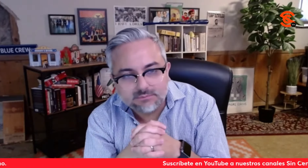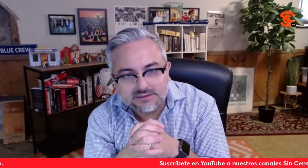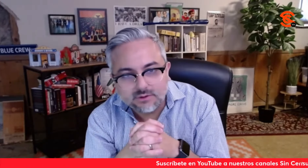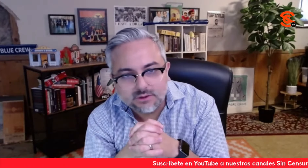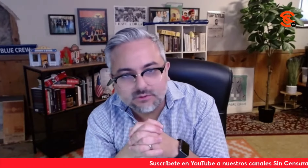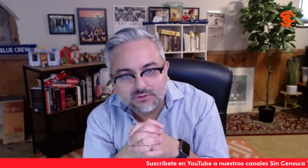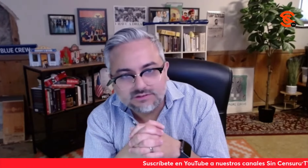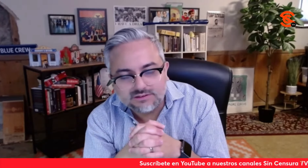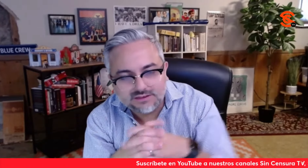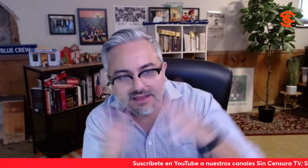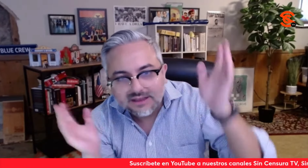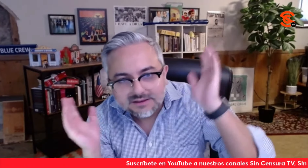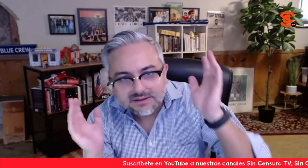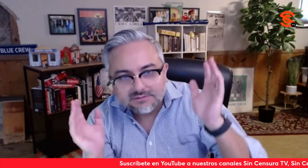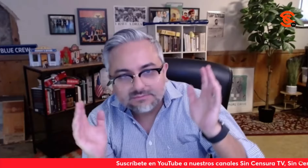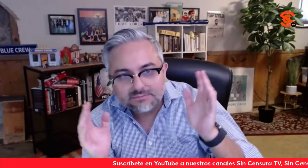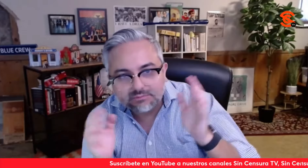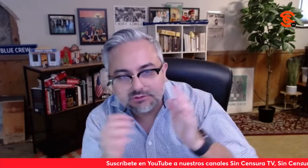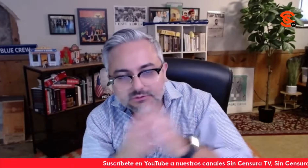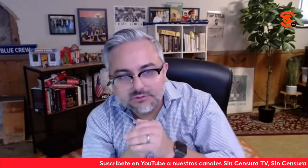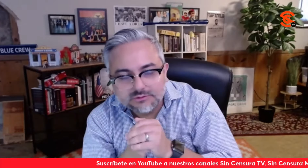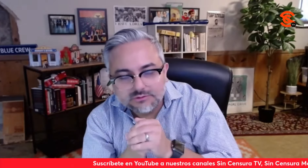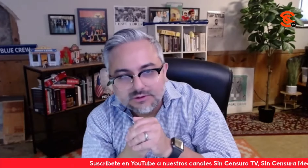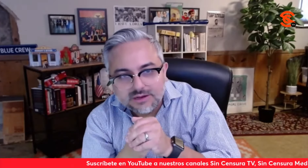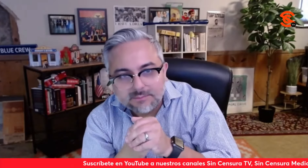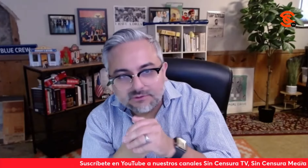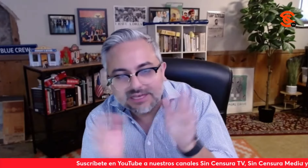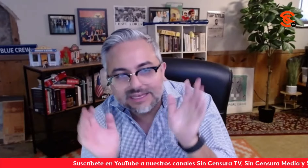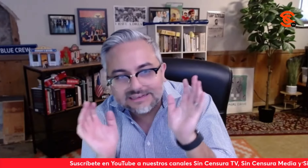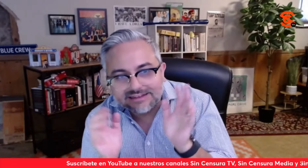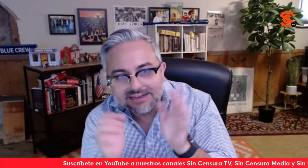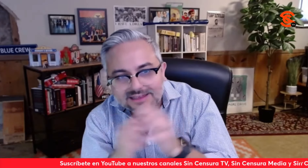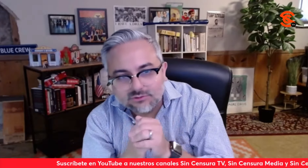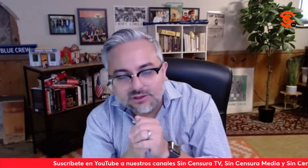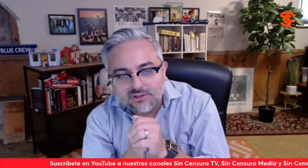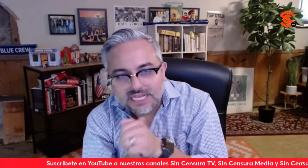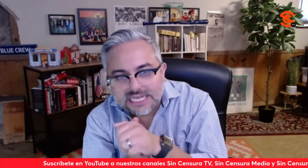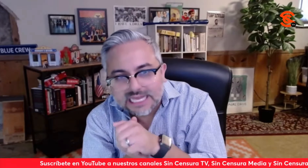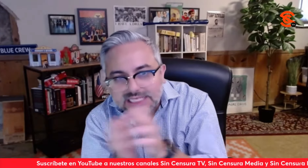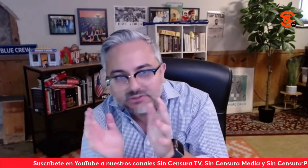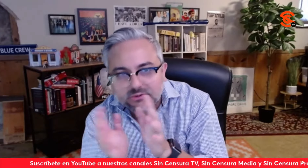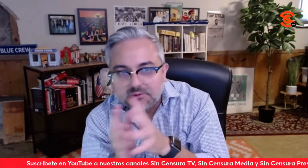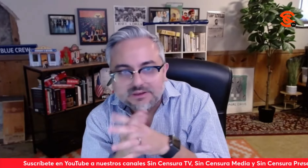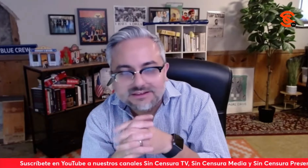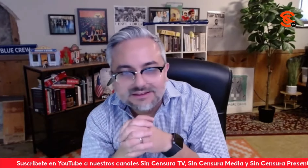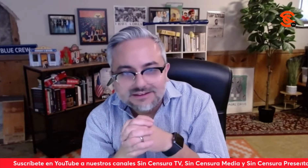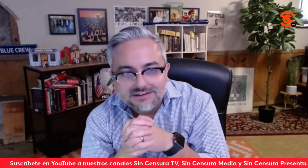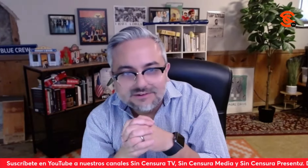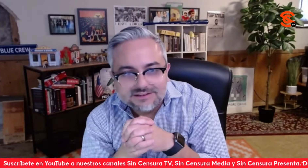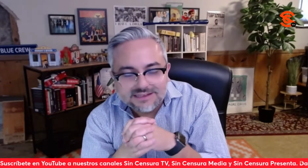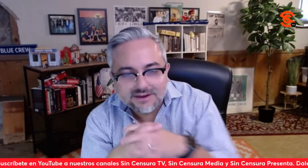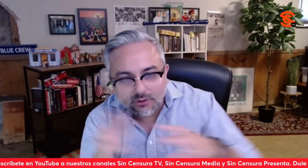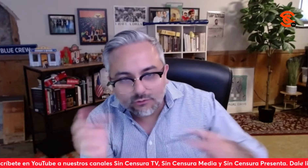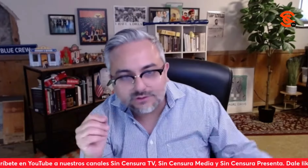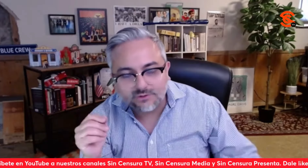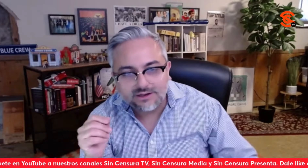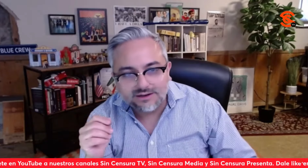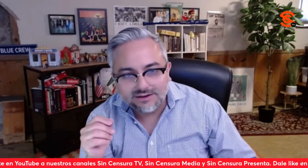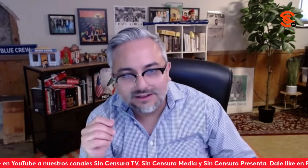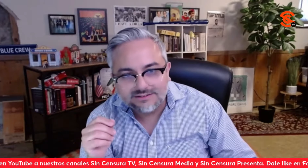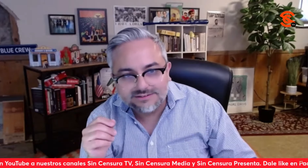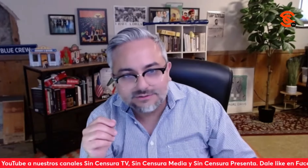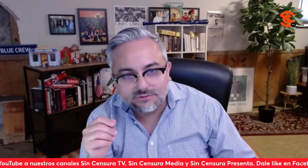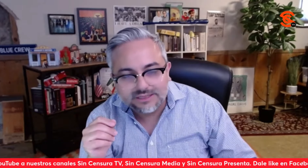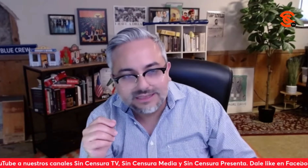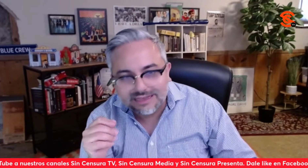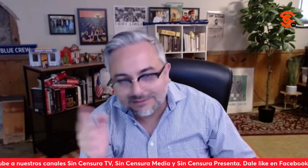que un impartidor de justicia sea pues una persona que ni siquiera haya estudiado derecho o que sea neófito